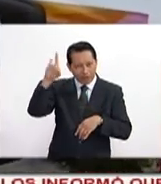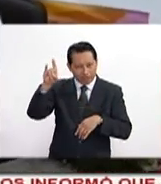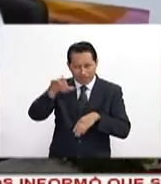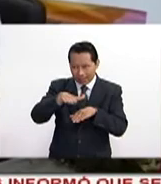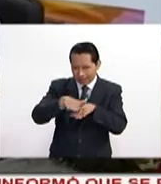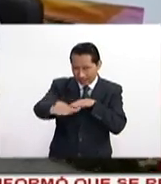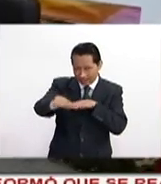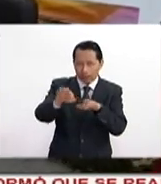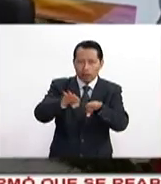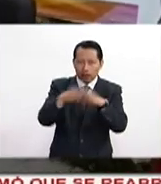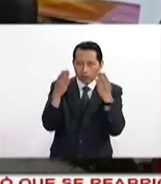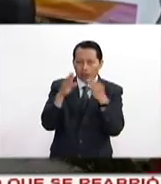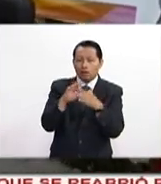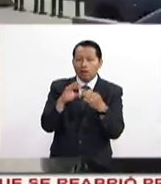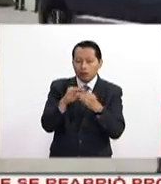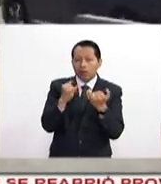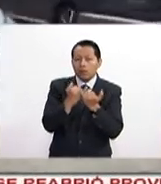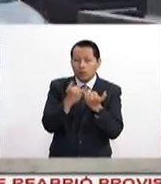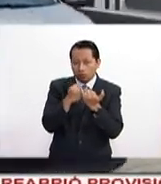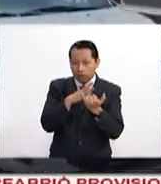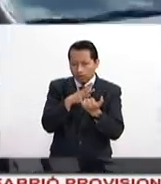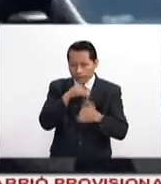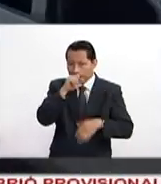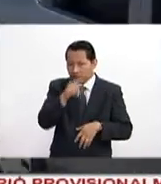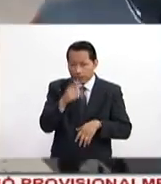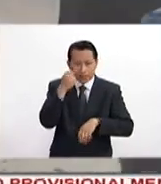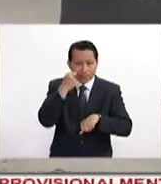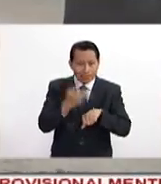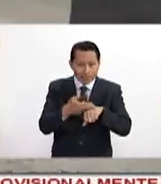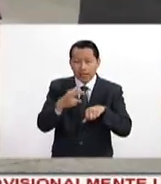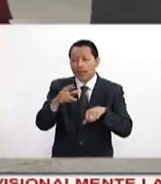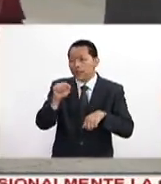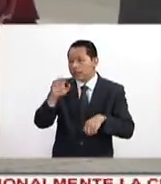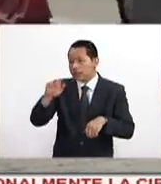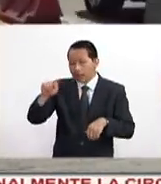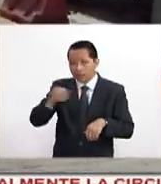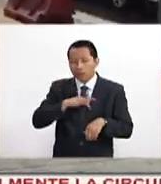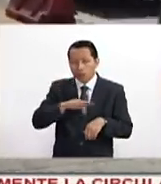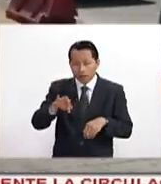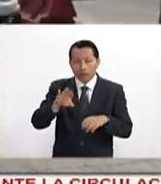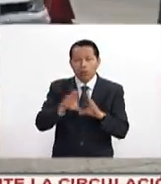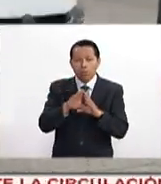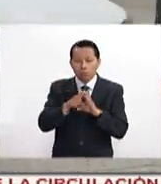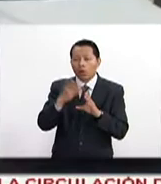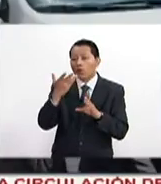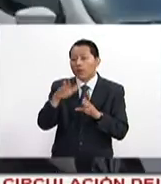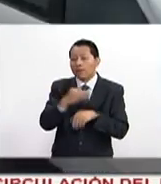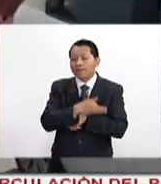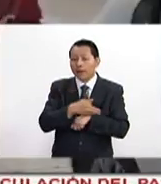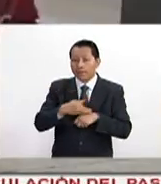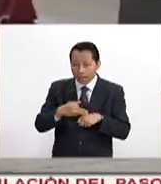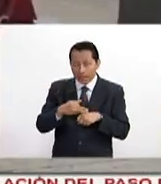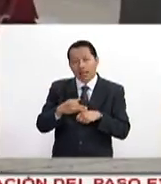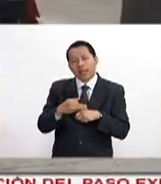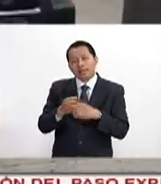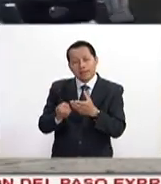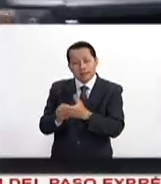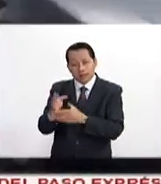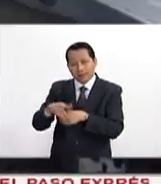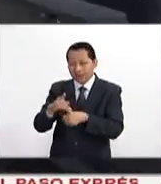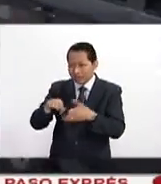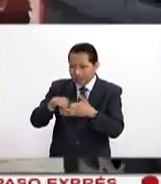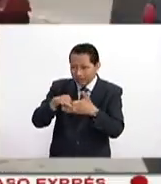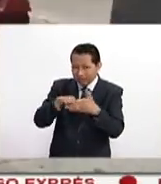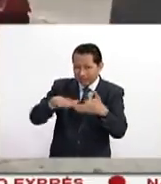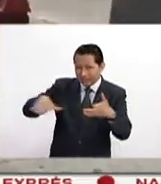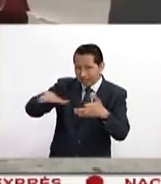Así también, la dependencia coordinó junto con la Secretaría de Comunicaciones y Transportes la evacuación de 10 familias que habitan en las